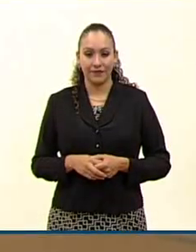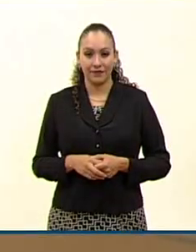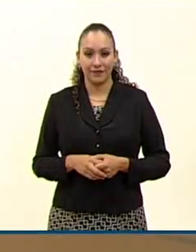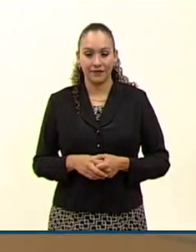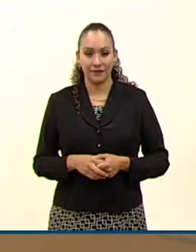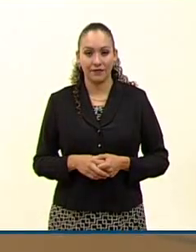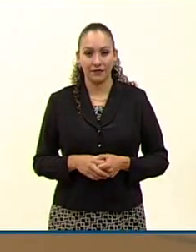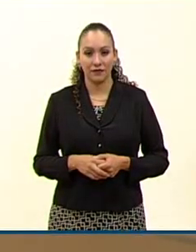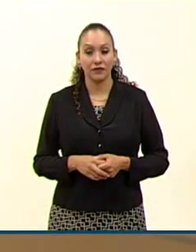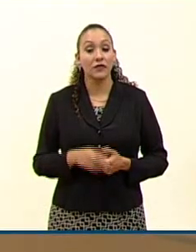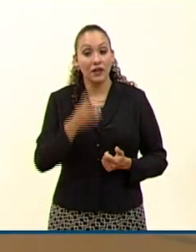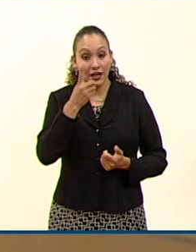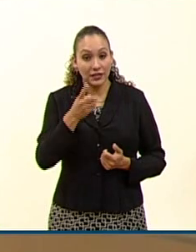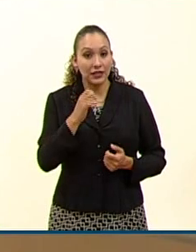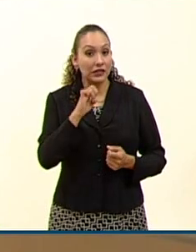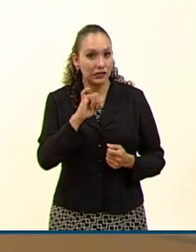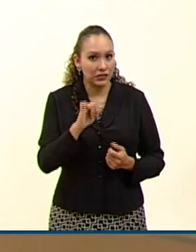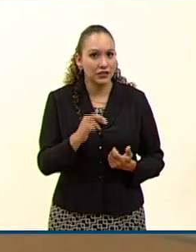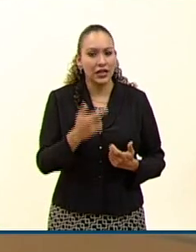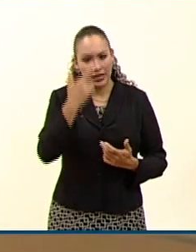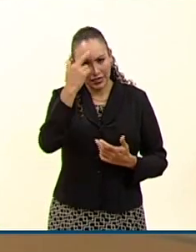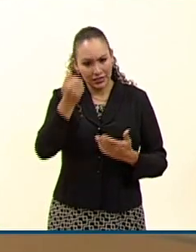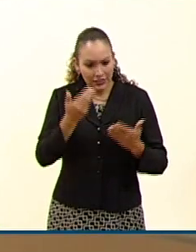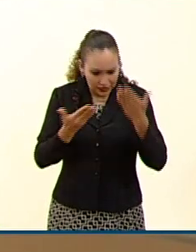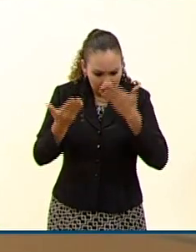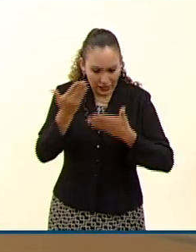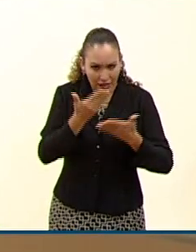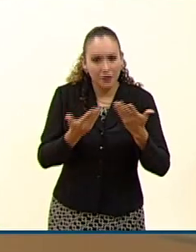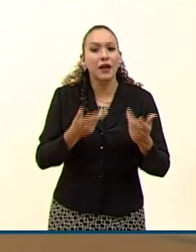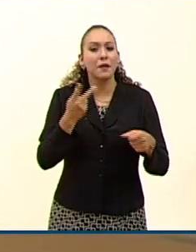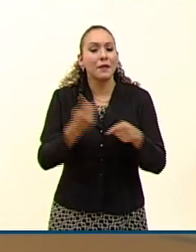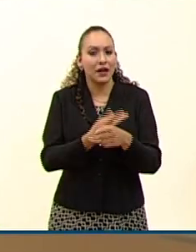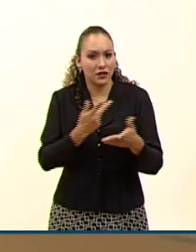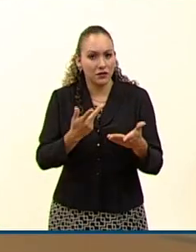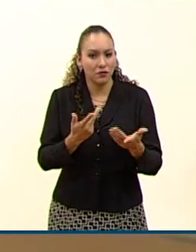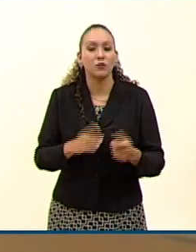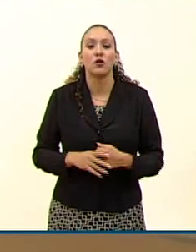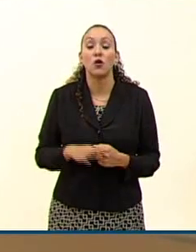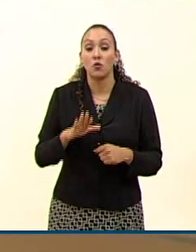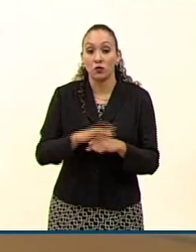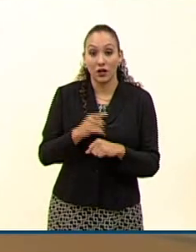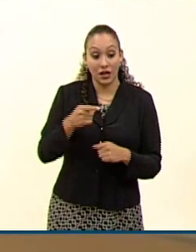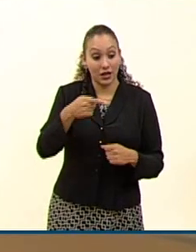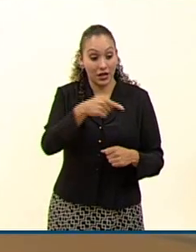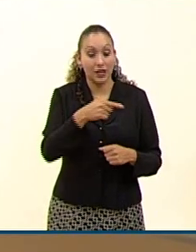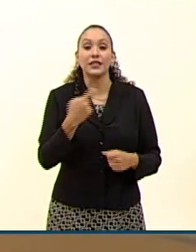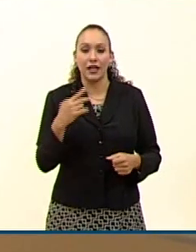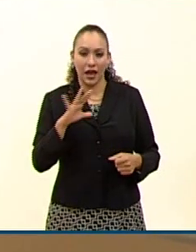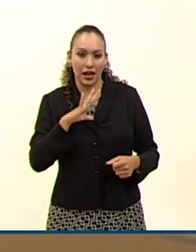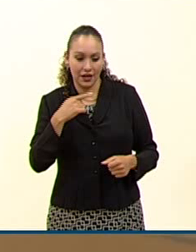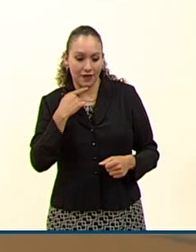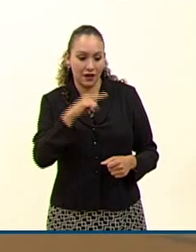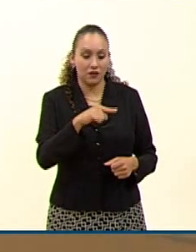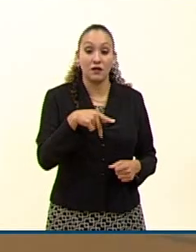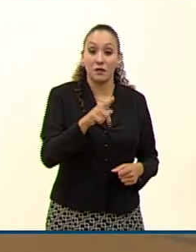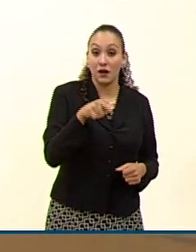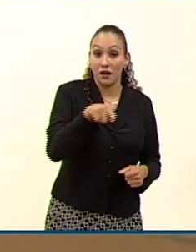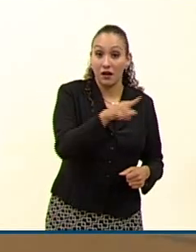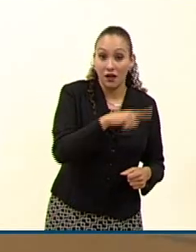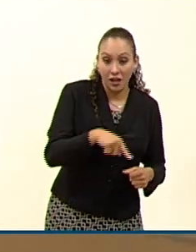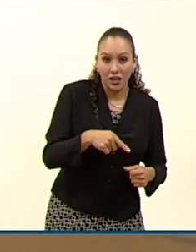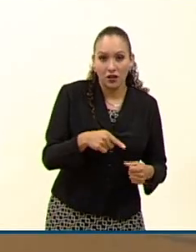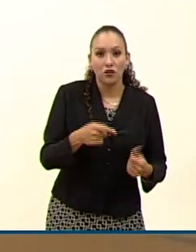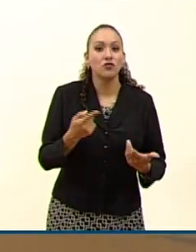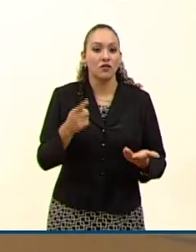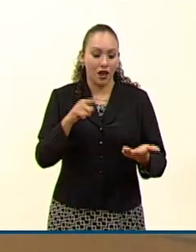La consulta propone calificar infundados e inoperantes los agravios, en virtud de que las partes denunciadas omiten controvertir lo asentado